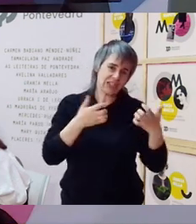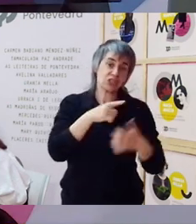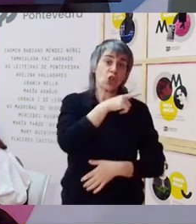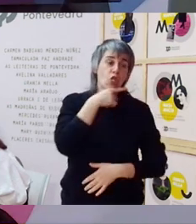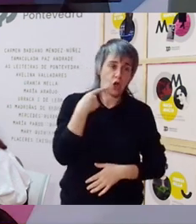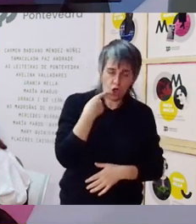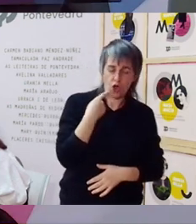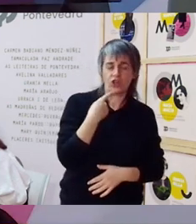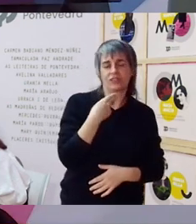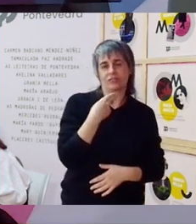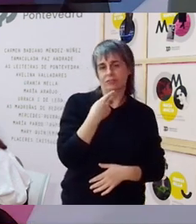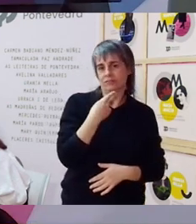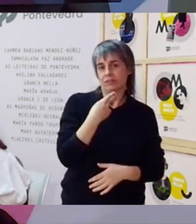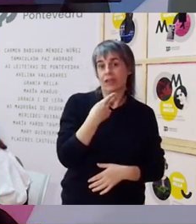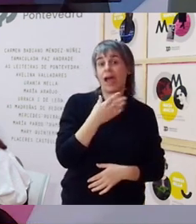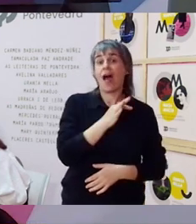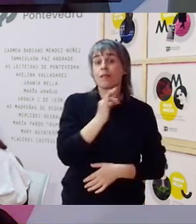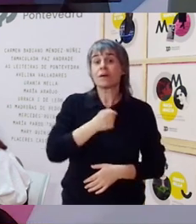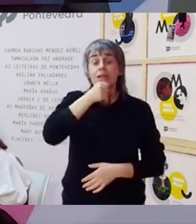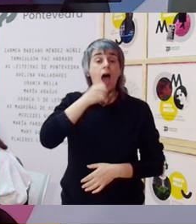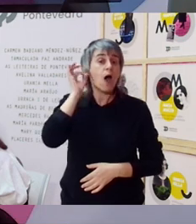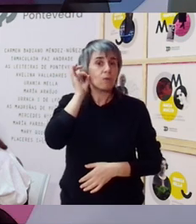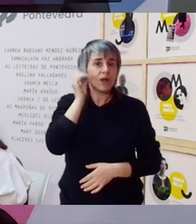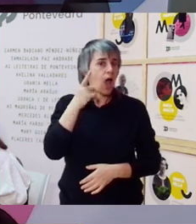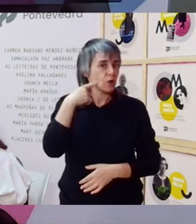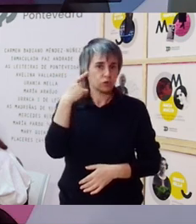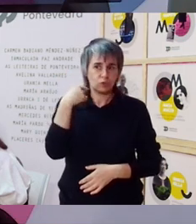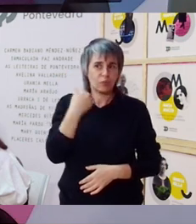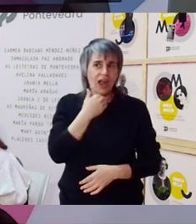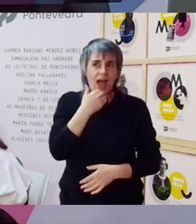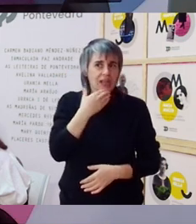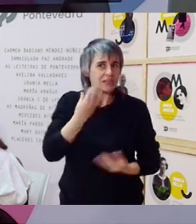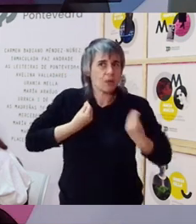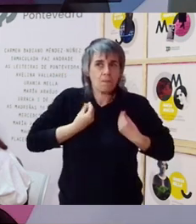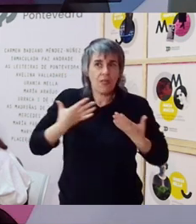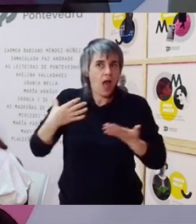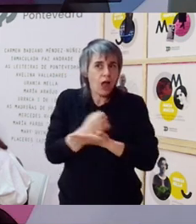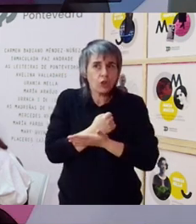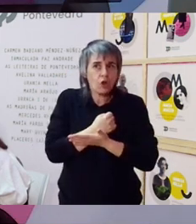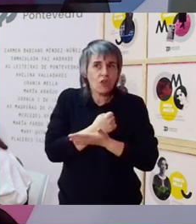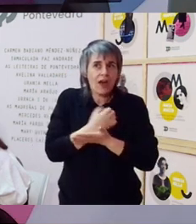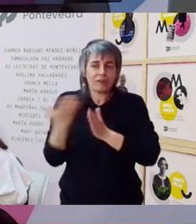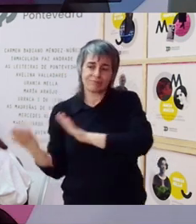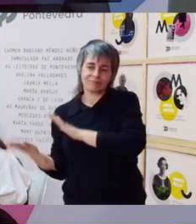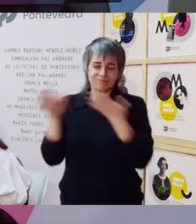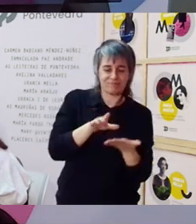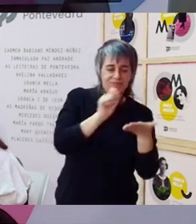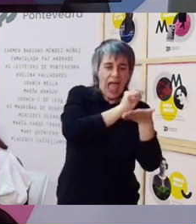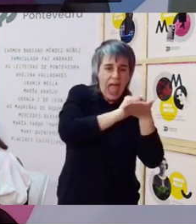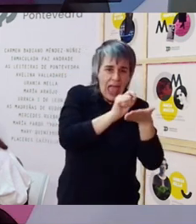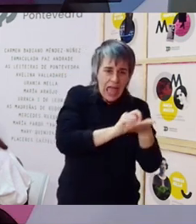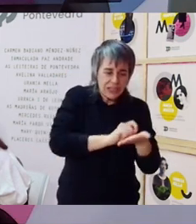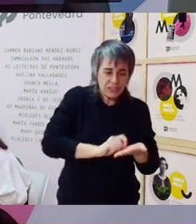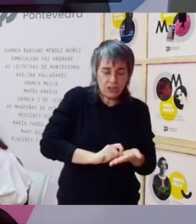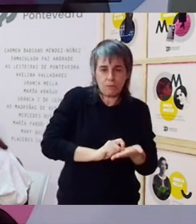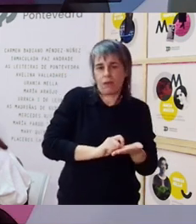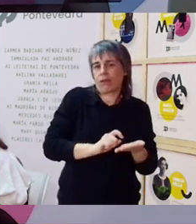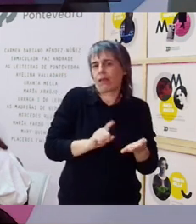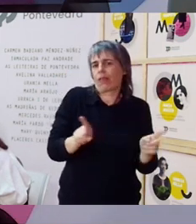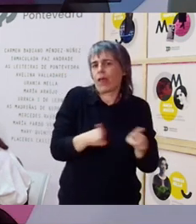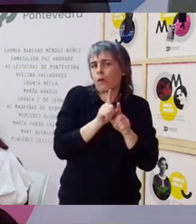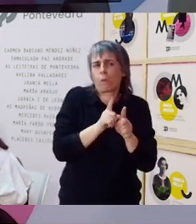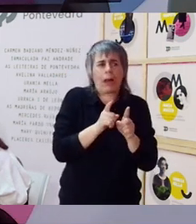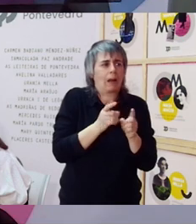esa costume de escribilo casi todo o que lle pasaba, deixaba por escrito, inda que fora nun cacho dunha